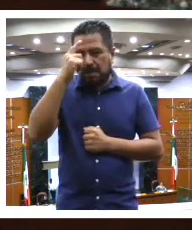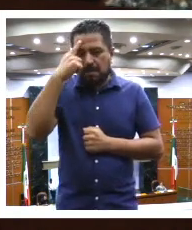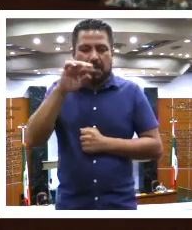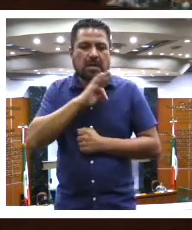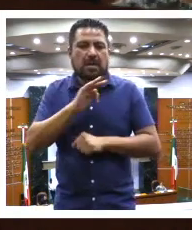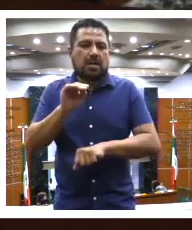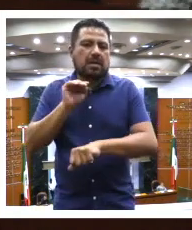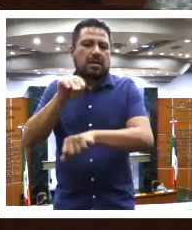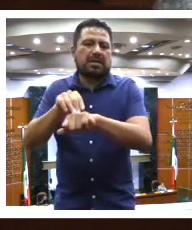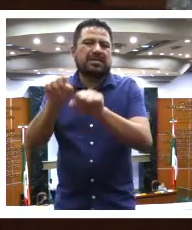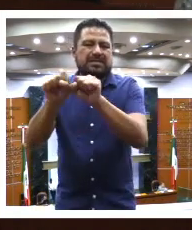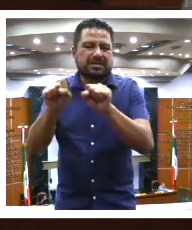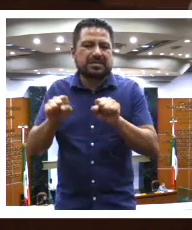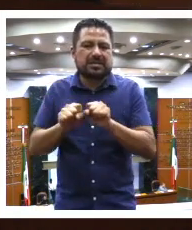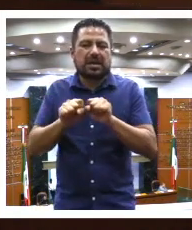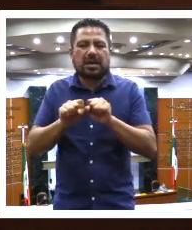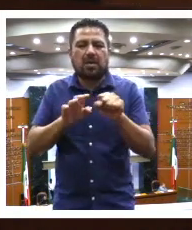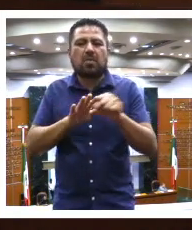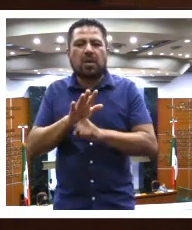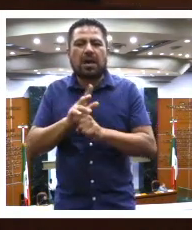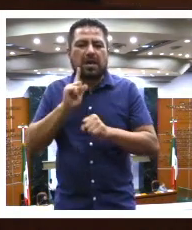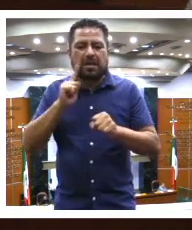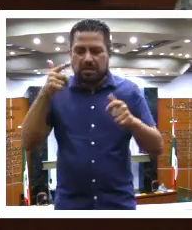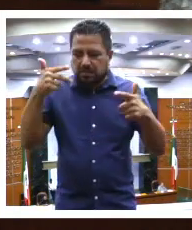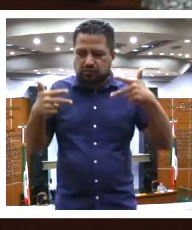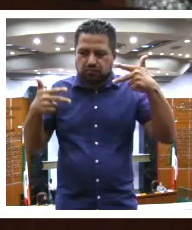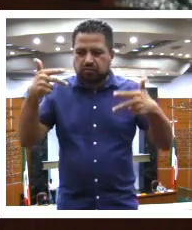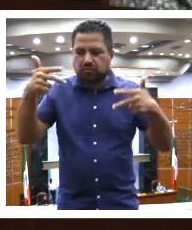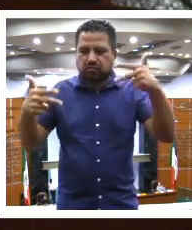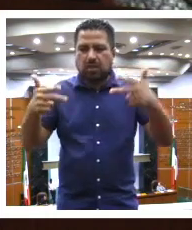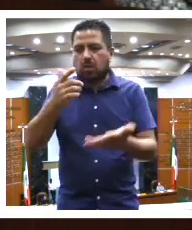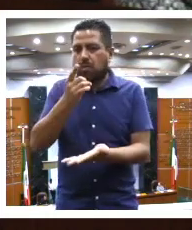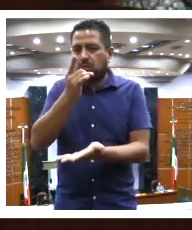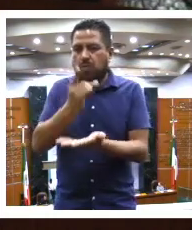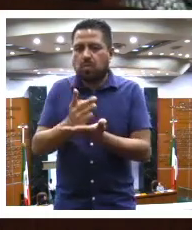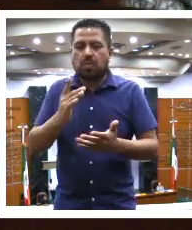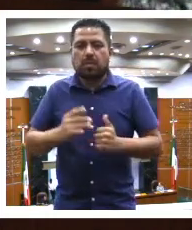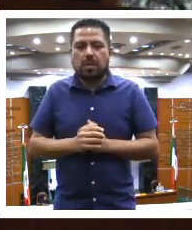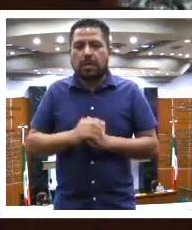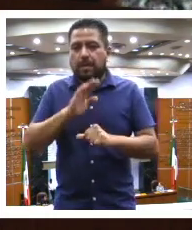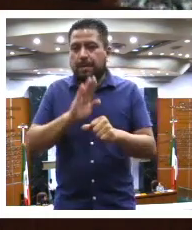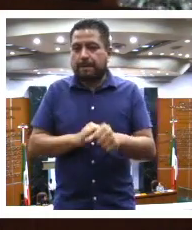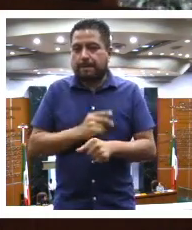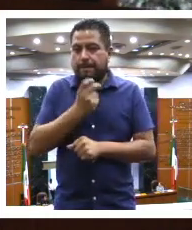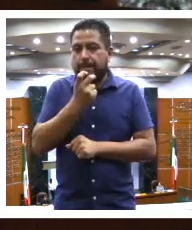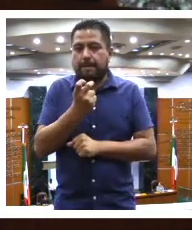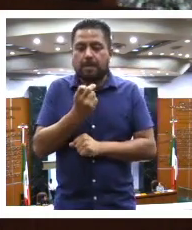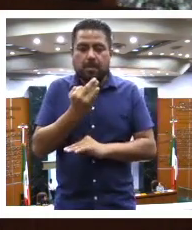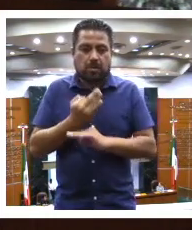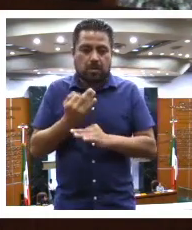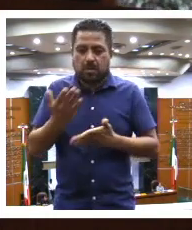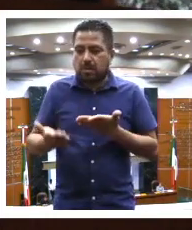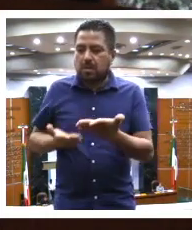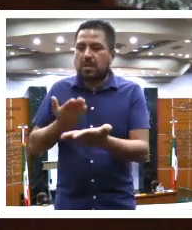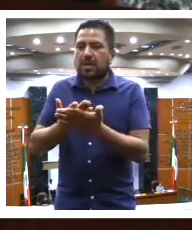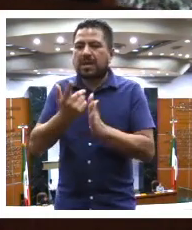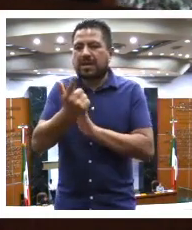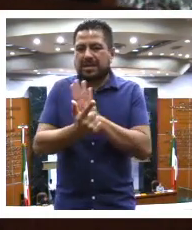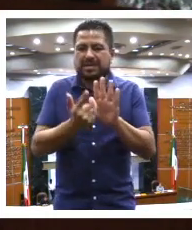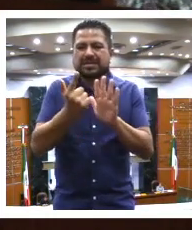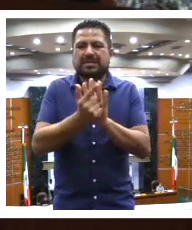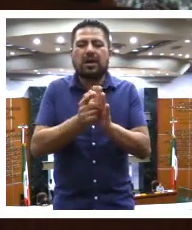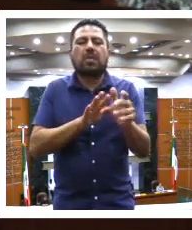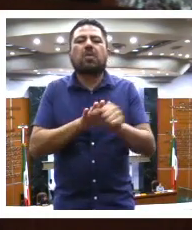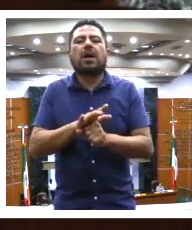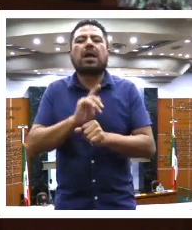la colocación del sistema de videovigilancia único por tal motivo la presente iniciativa con proyecto de